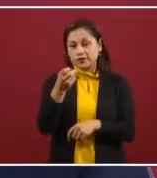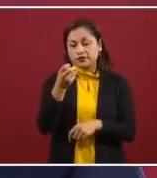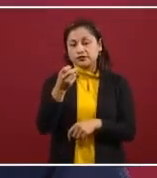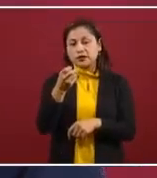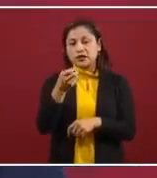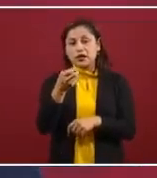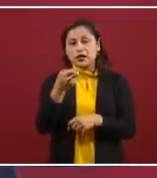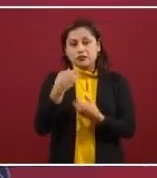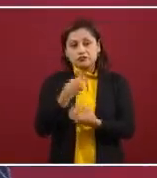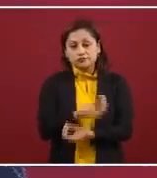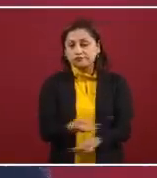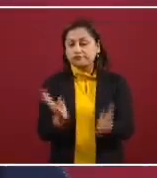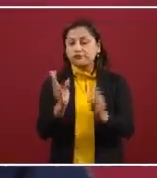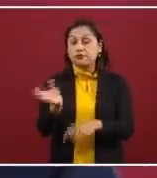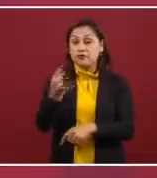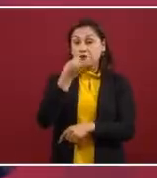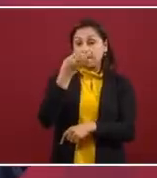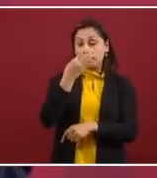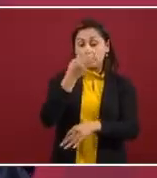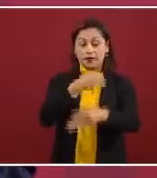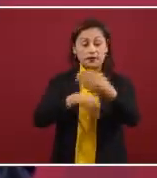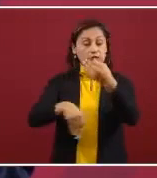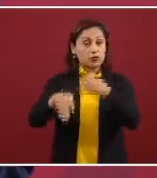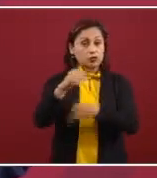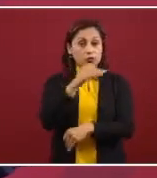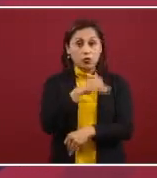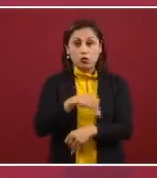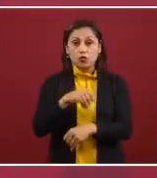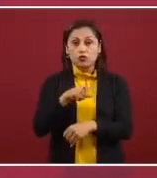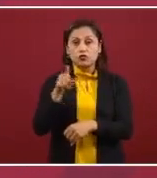solo los del llamado cuadro básico.